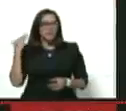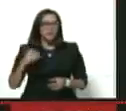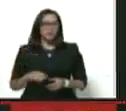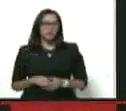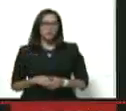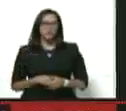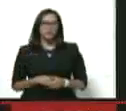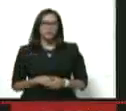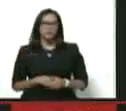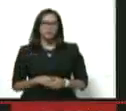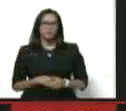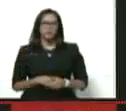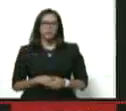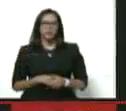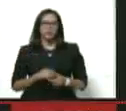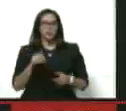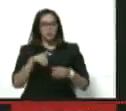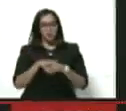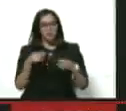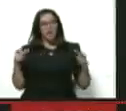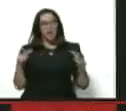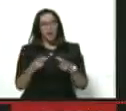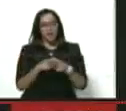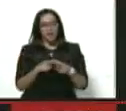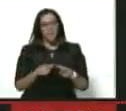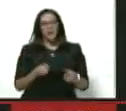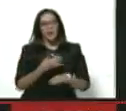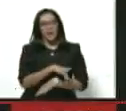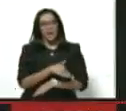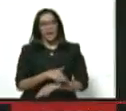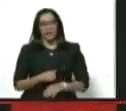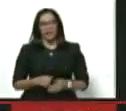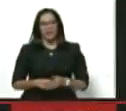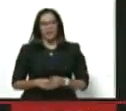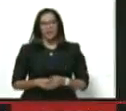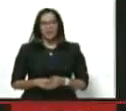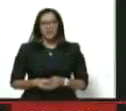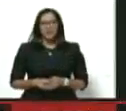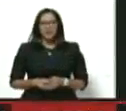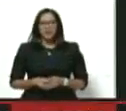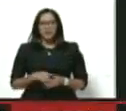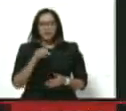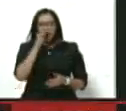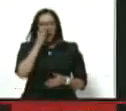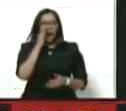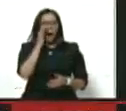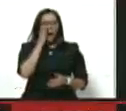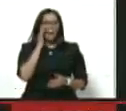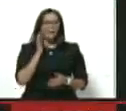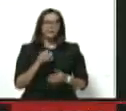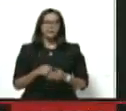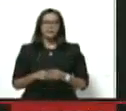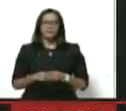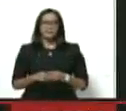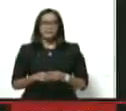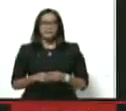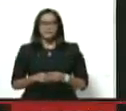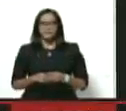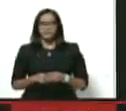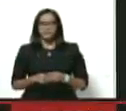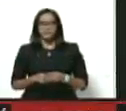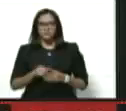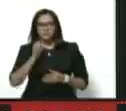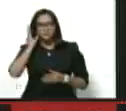Sábado pasado en la elección de los equipos de las calles. Bueno, esta jornada del sábado